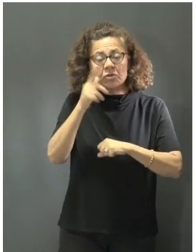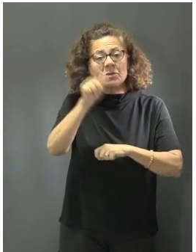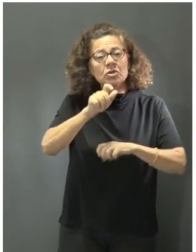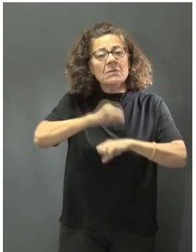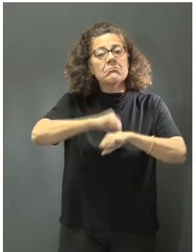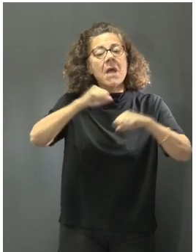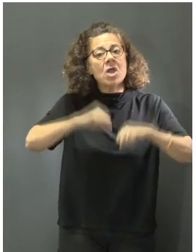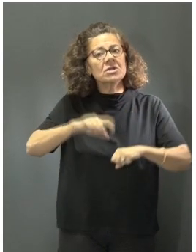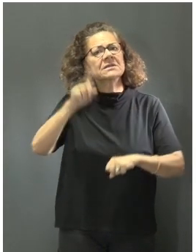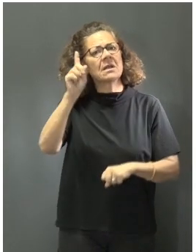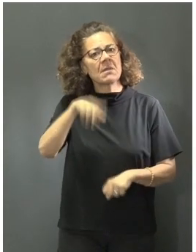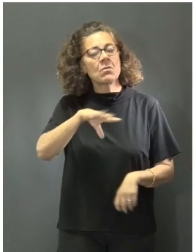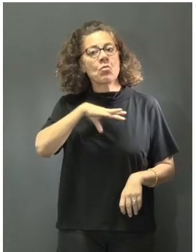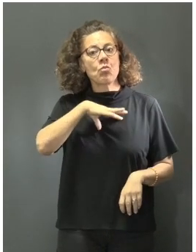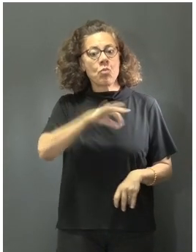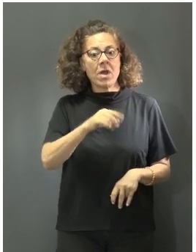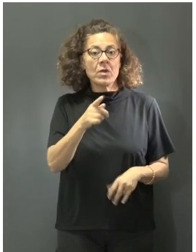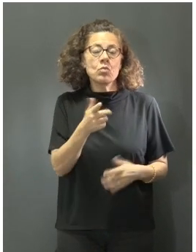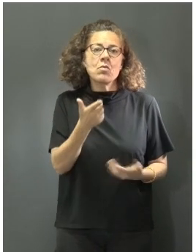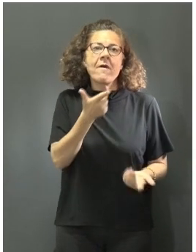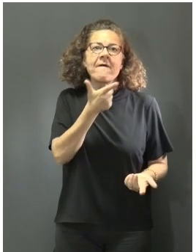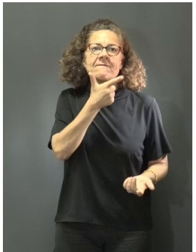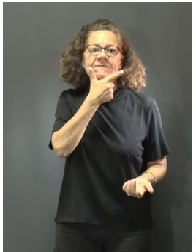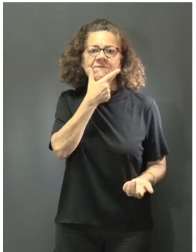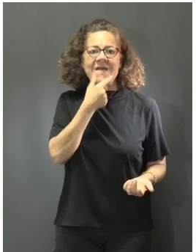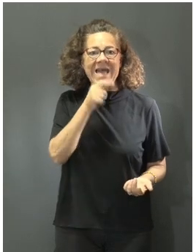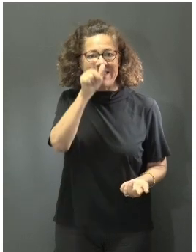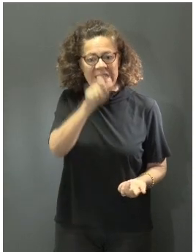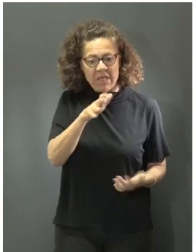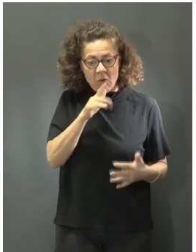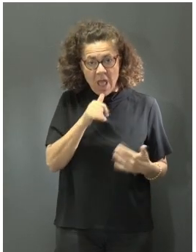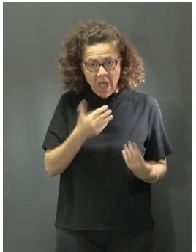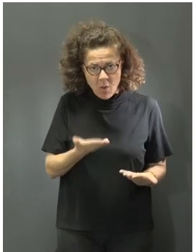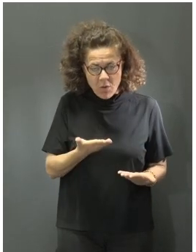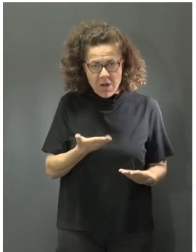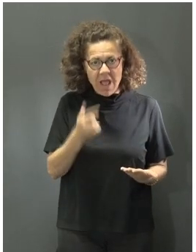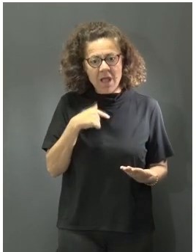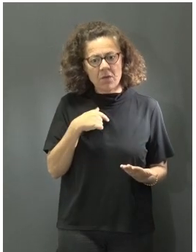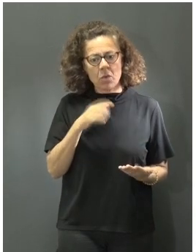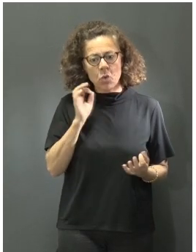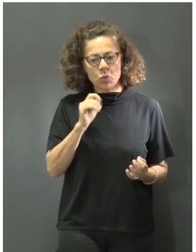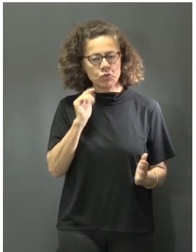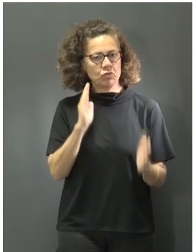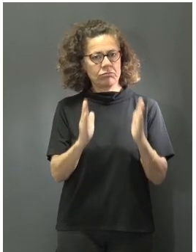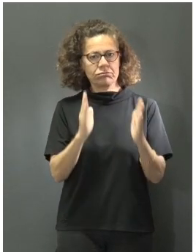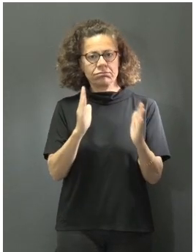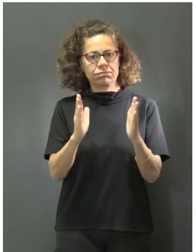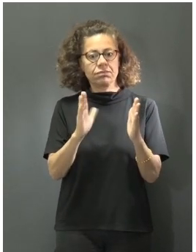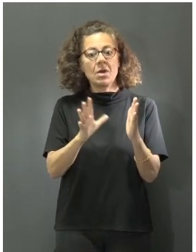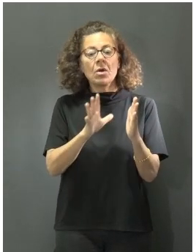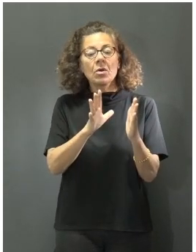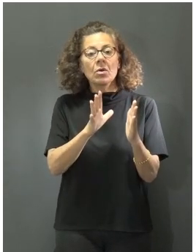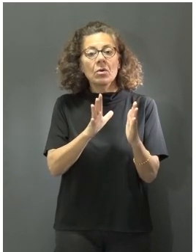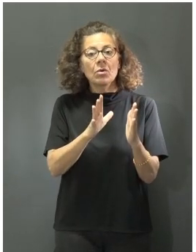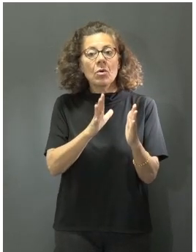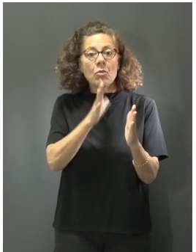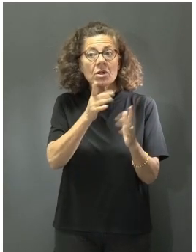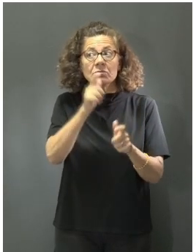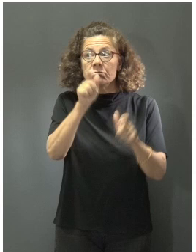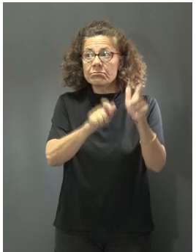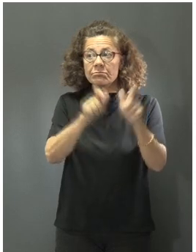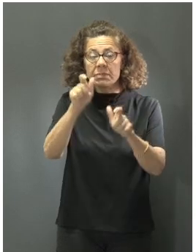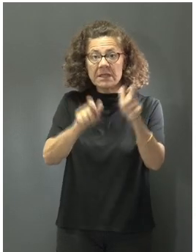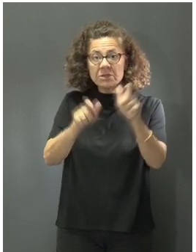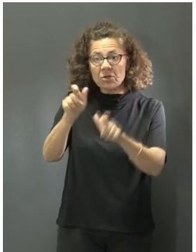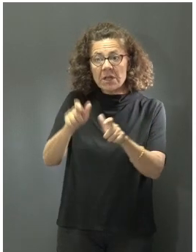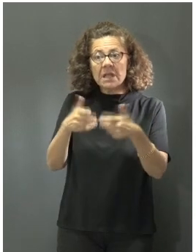mayores pueden ser también un facilitador en este momento en el que nos encontramos, ¿no? Porque son personas